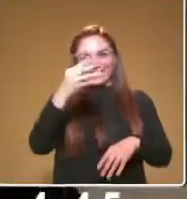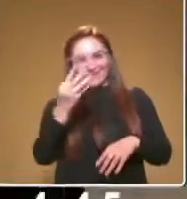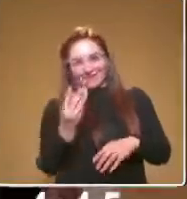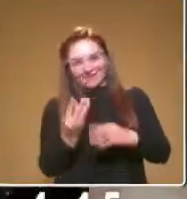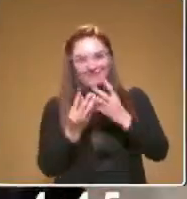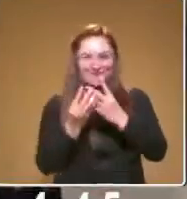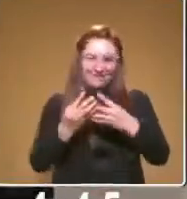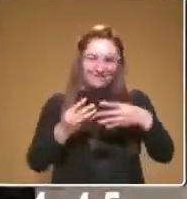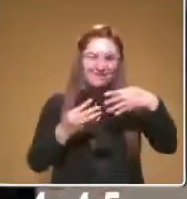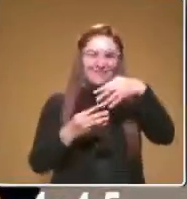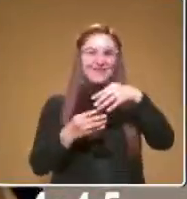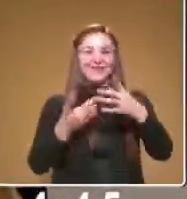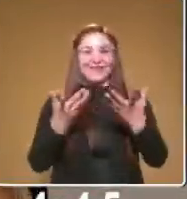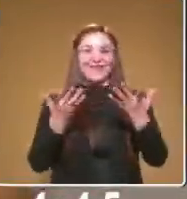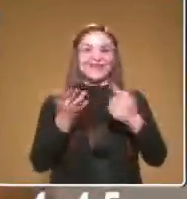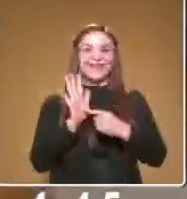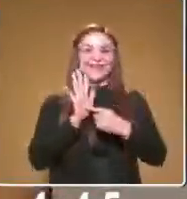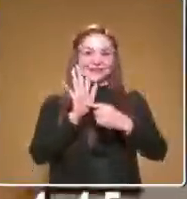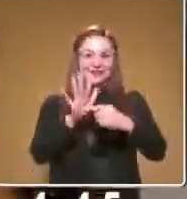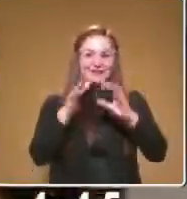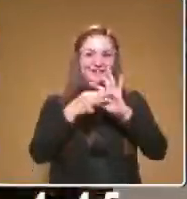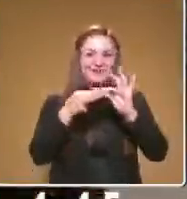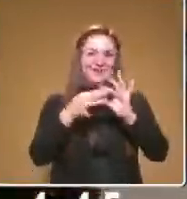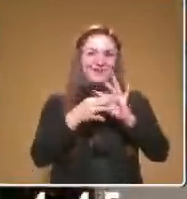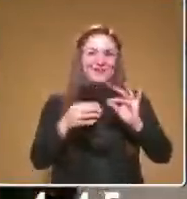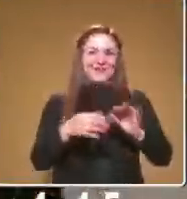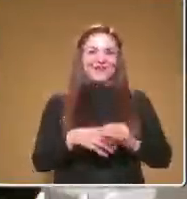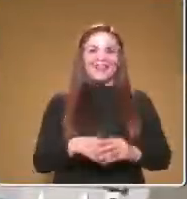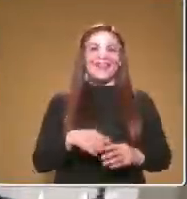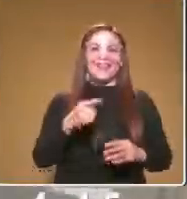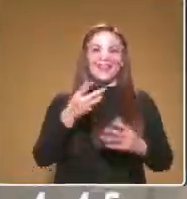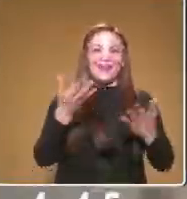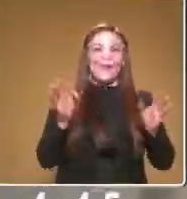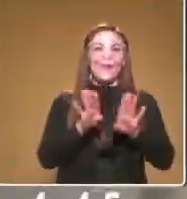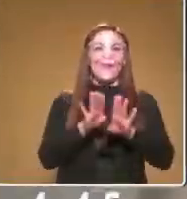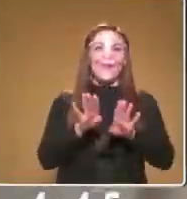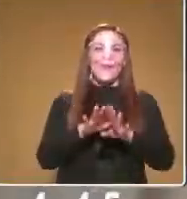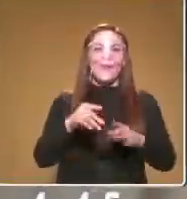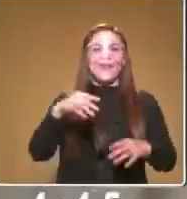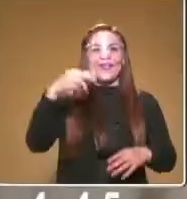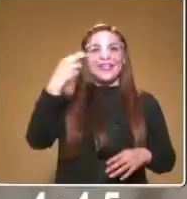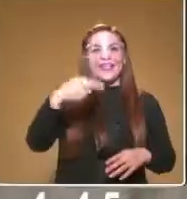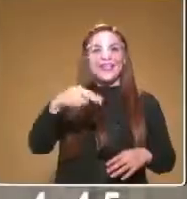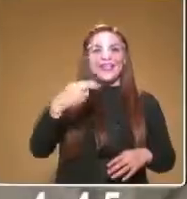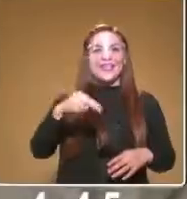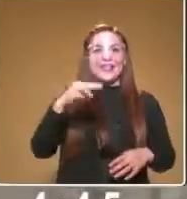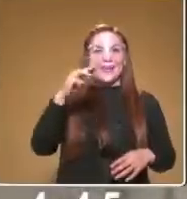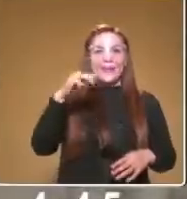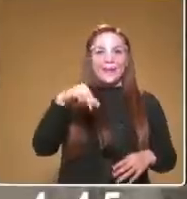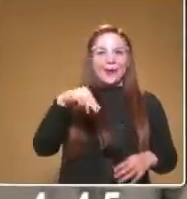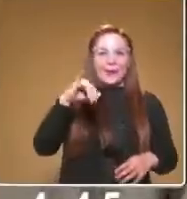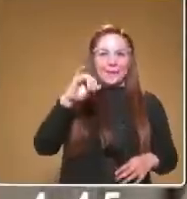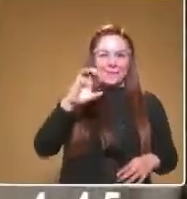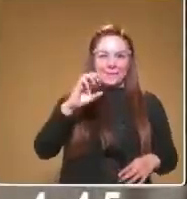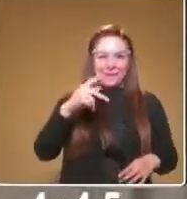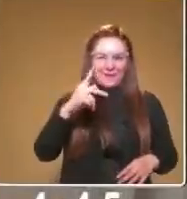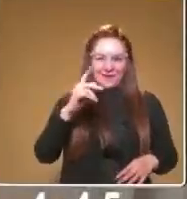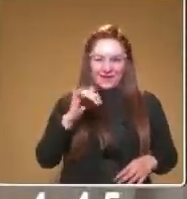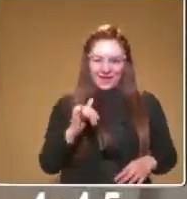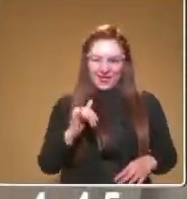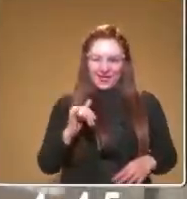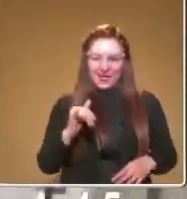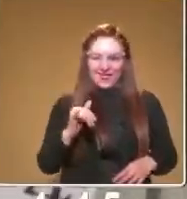el Yoda, pero ahorita lo vamos a hacer con este personaje que ya aprendí que se llama Inky, para los que no sabían, ahí como que